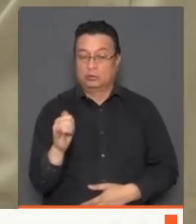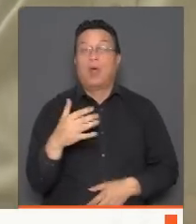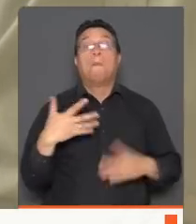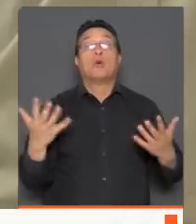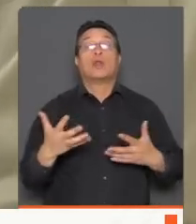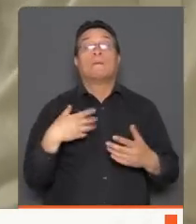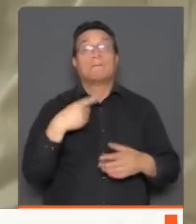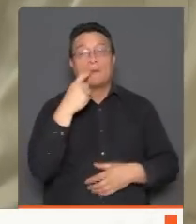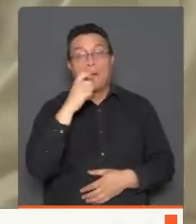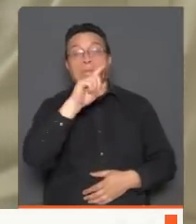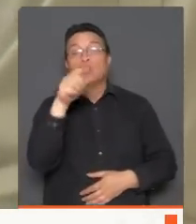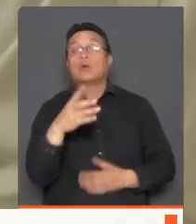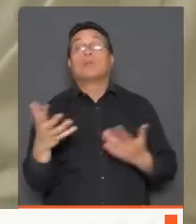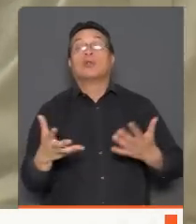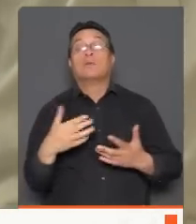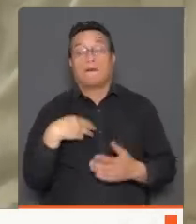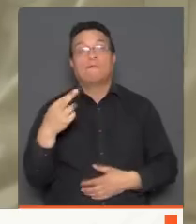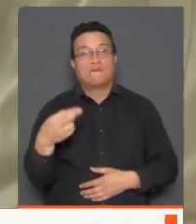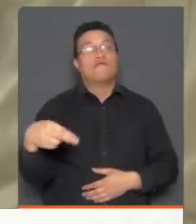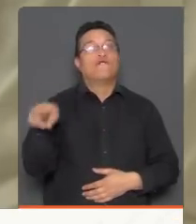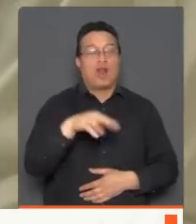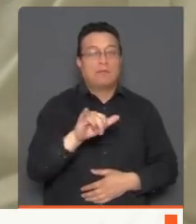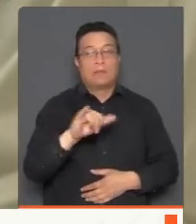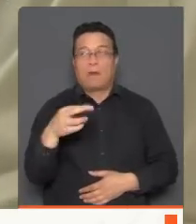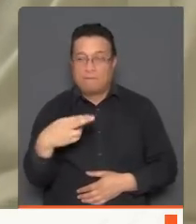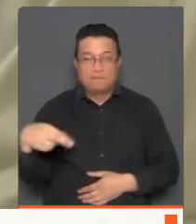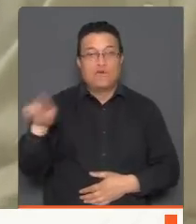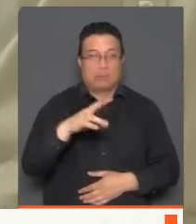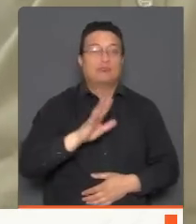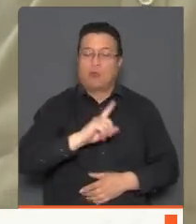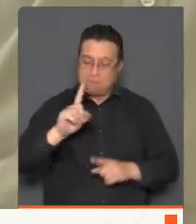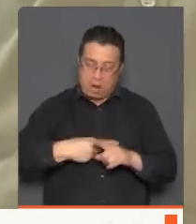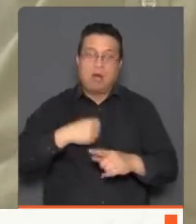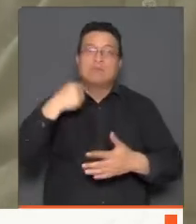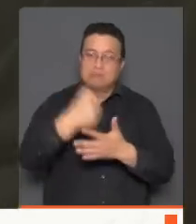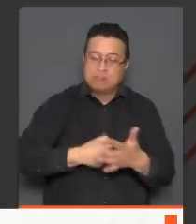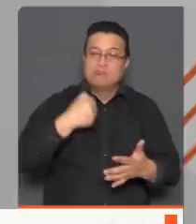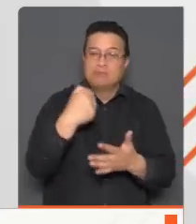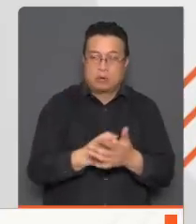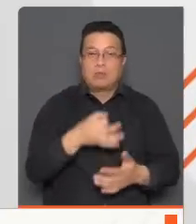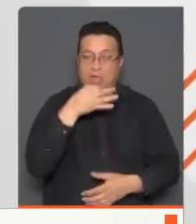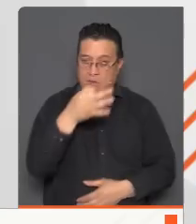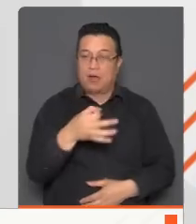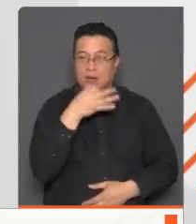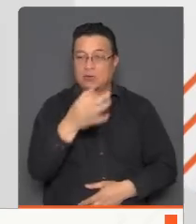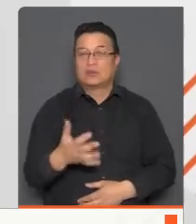que nos hacen es, bueno, vuelven. Bueno, pero vamos a insistir. Eso es lo que me has dicho una y otra vez.